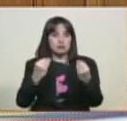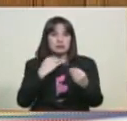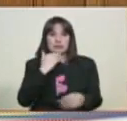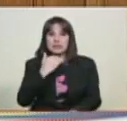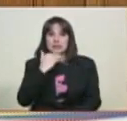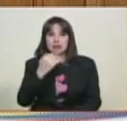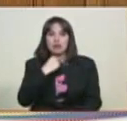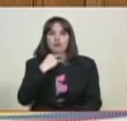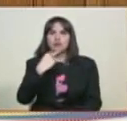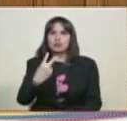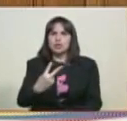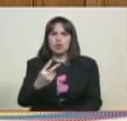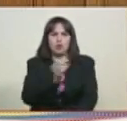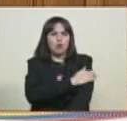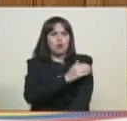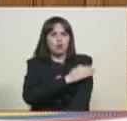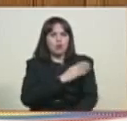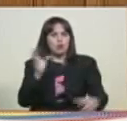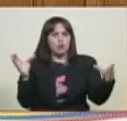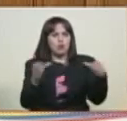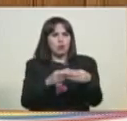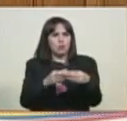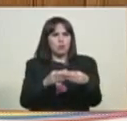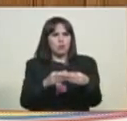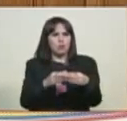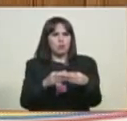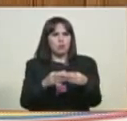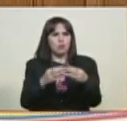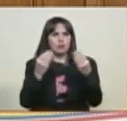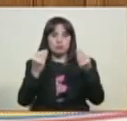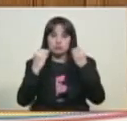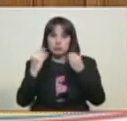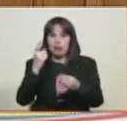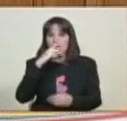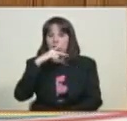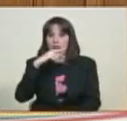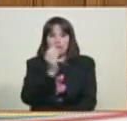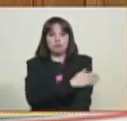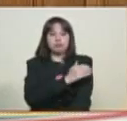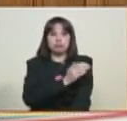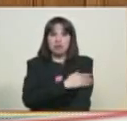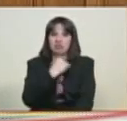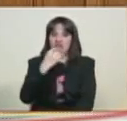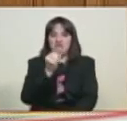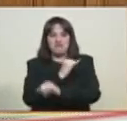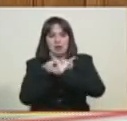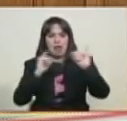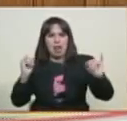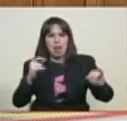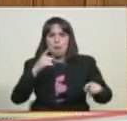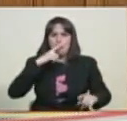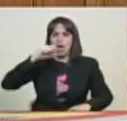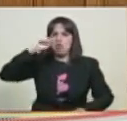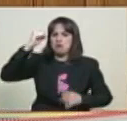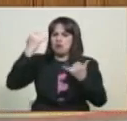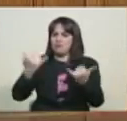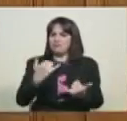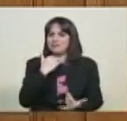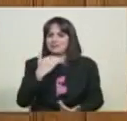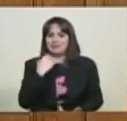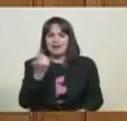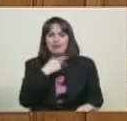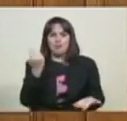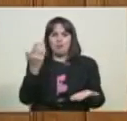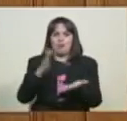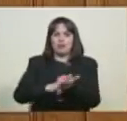casi todos los voceros de los partidos de la ultraderecha venezolana, las declaraciones donde decían el final de Maduro se acerca, el final de Maduro